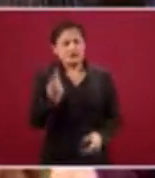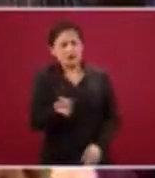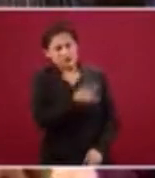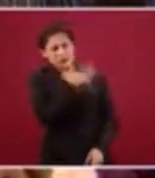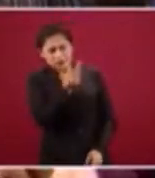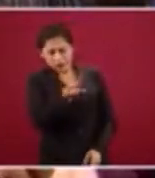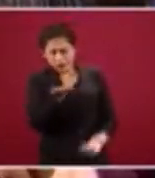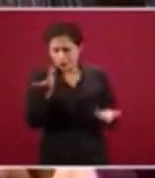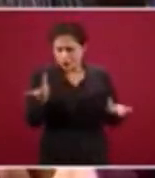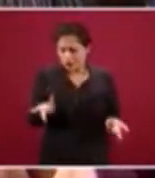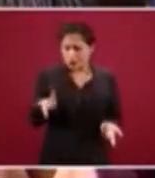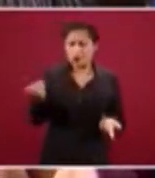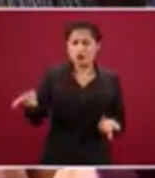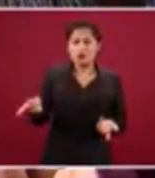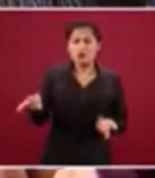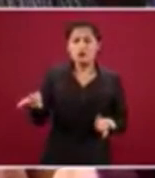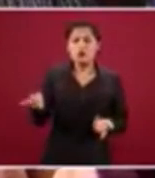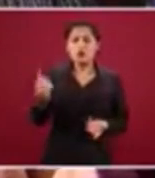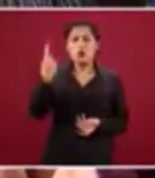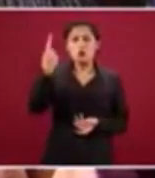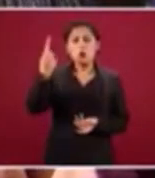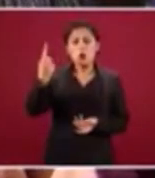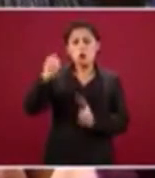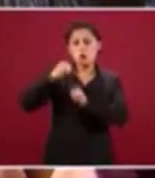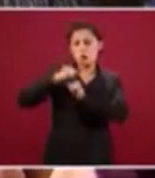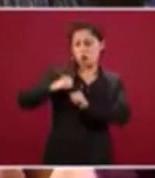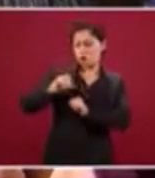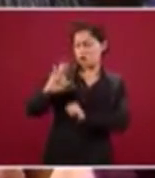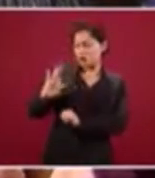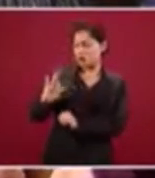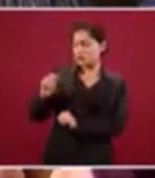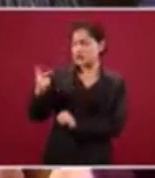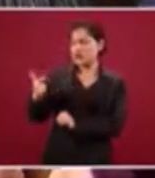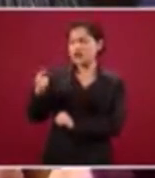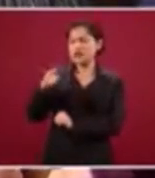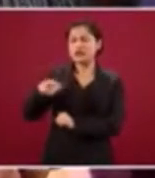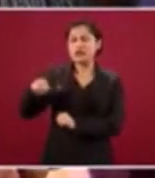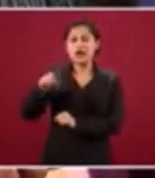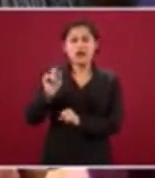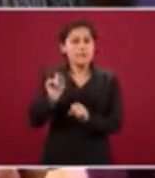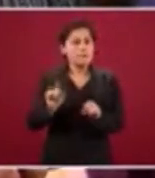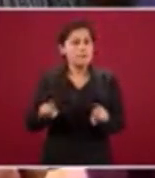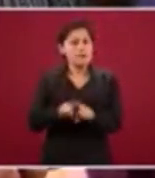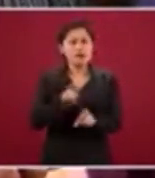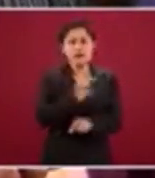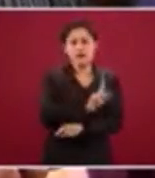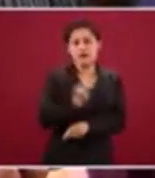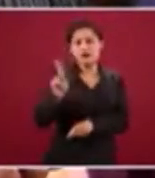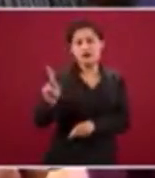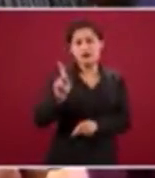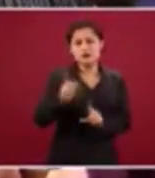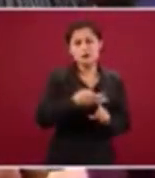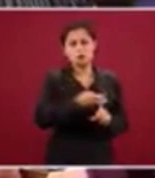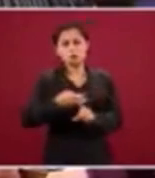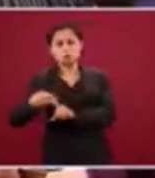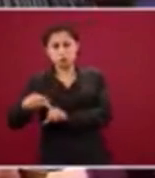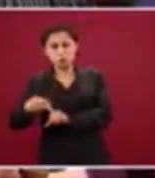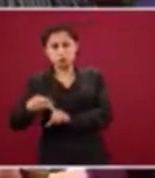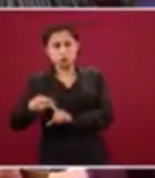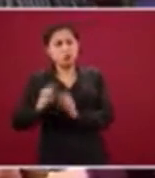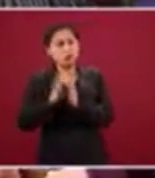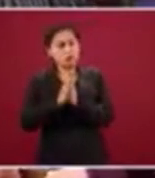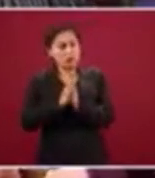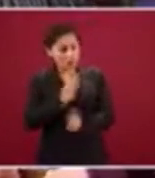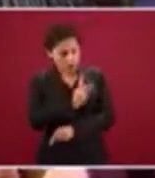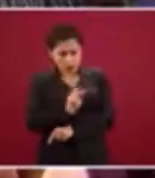antisecuestro especializada para ese tema, por qué no existe una fiscalía especializada para